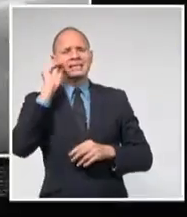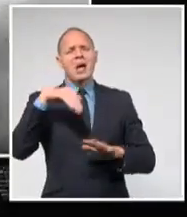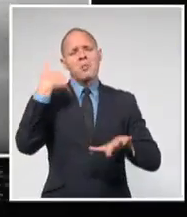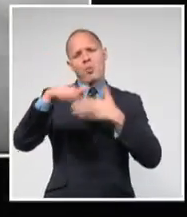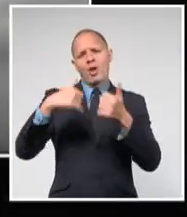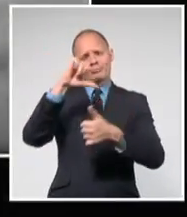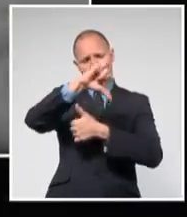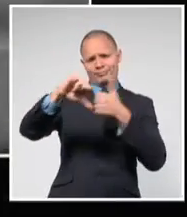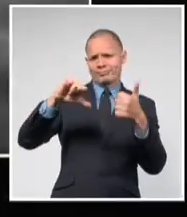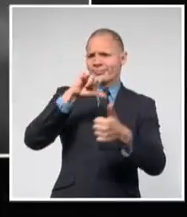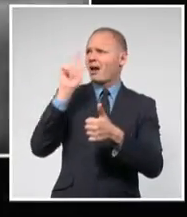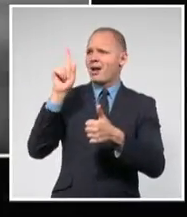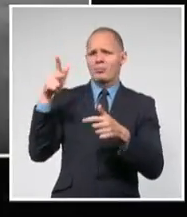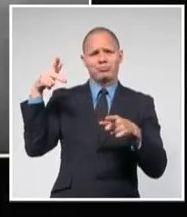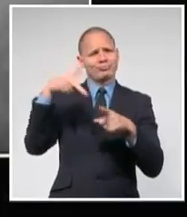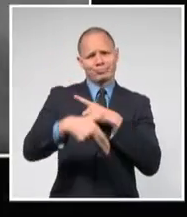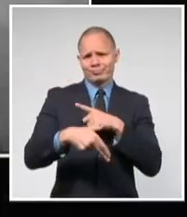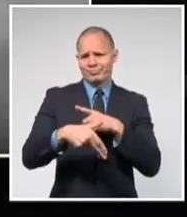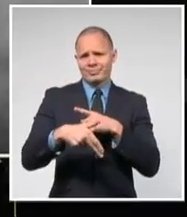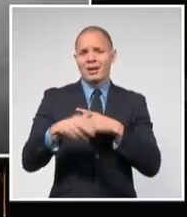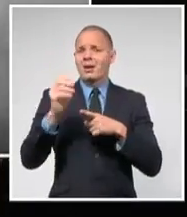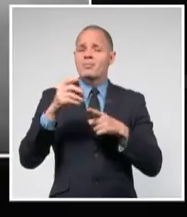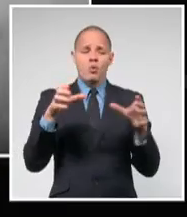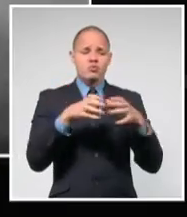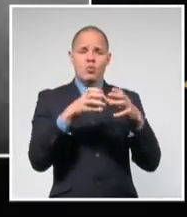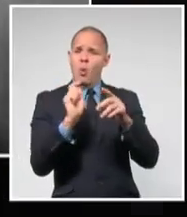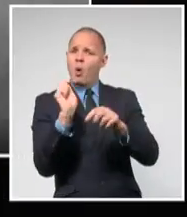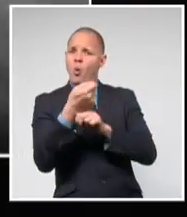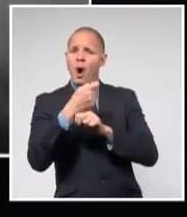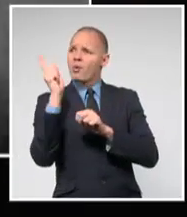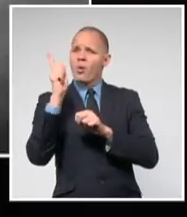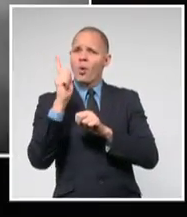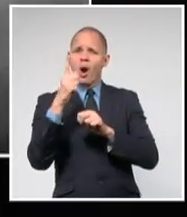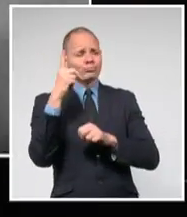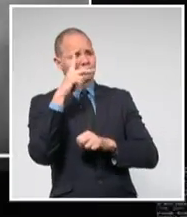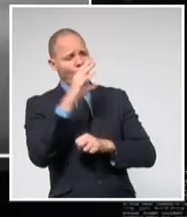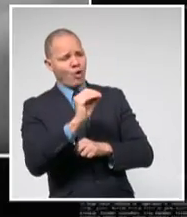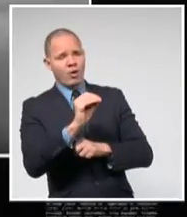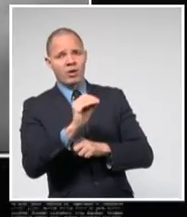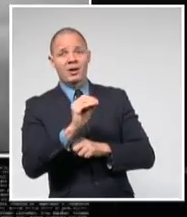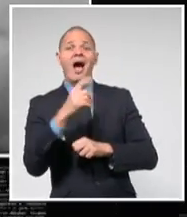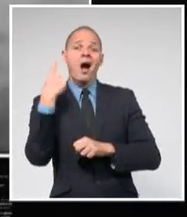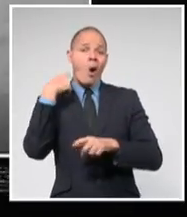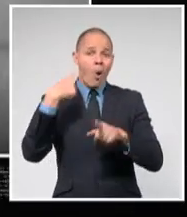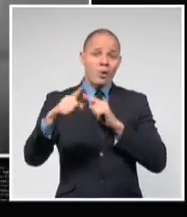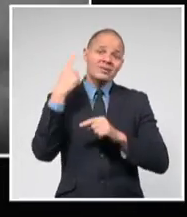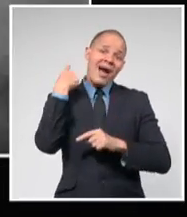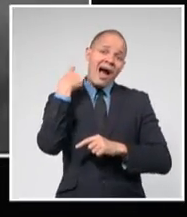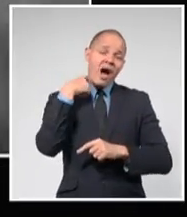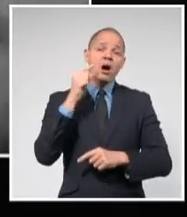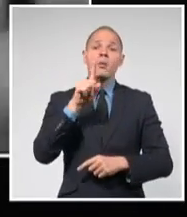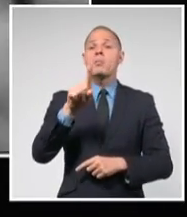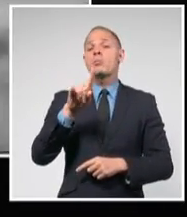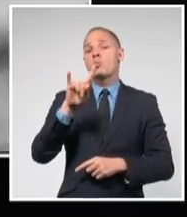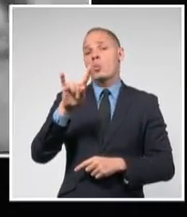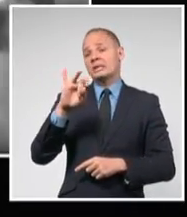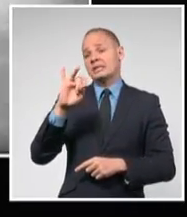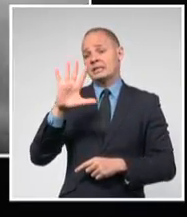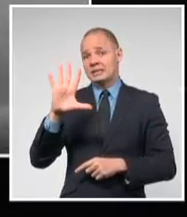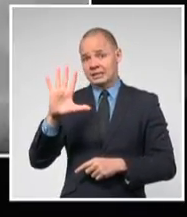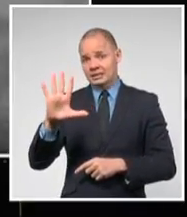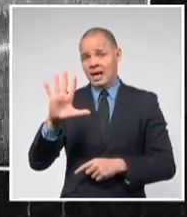Caribe y de la franquicia de los Cuban Sugar Kings, todo lo que pasó con el ansiado juego del año 75 entre un equipo cubano y un equipo de